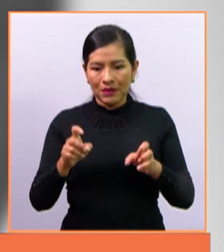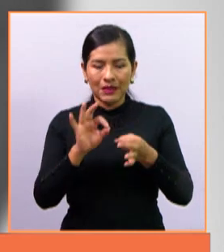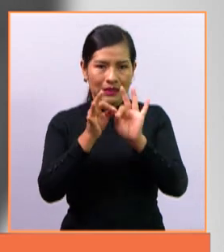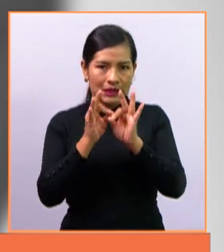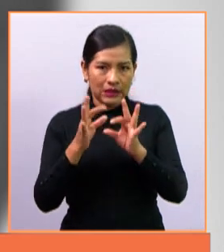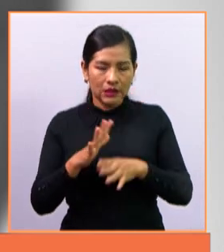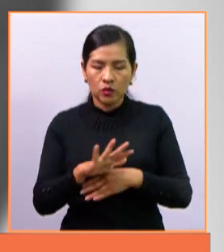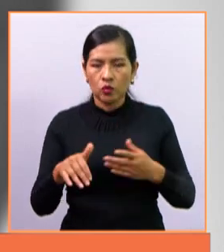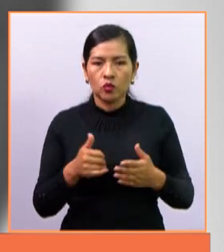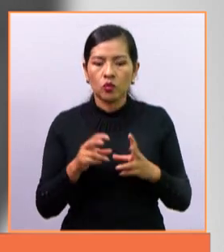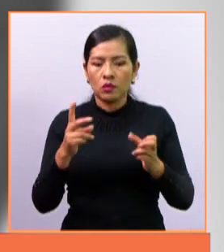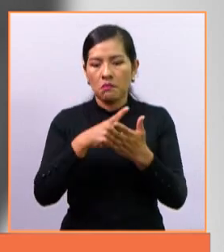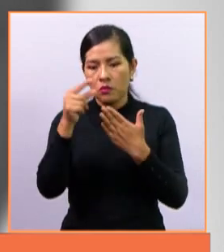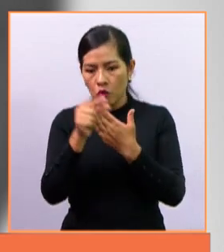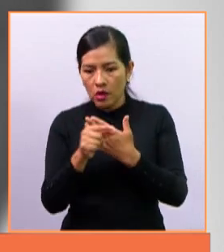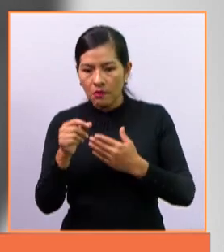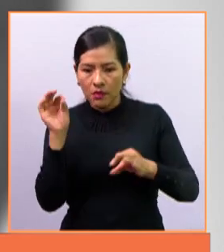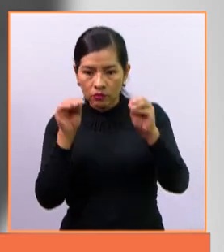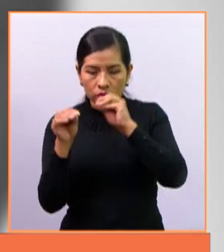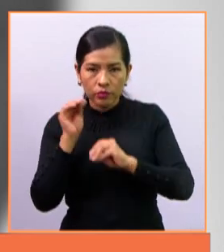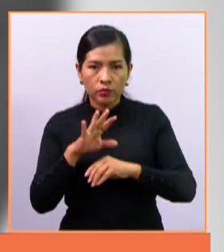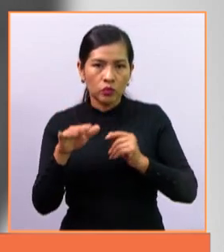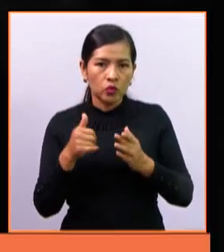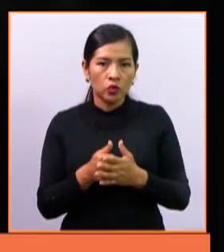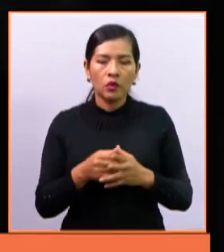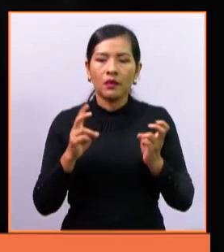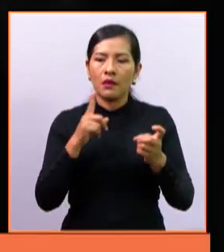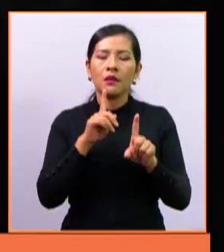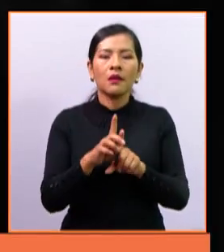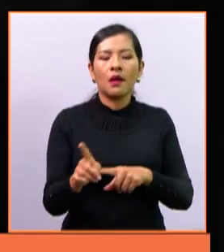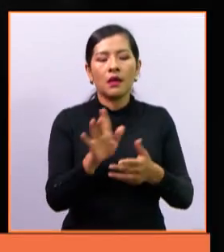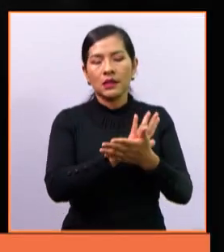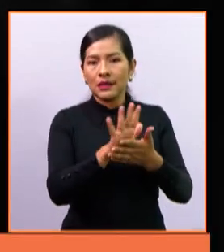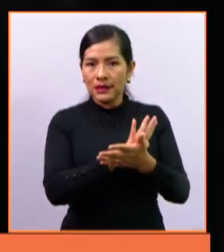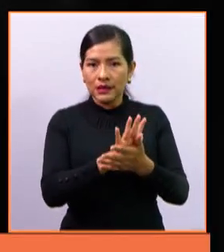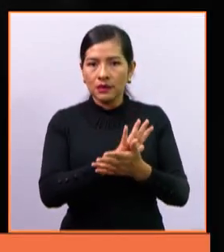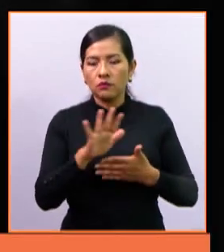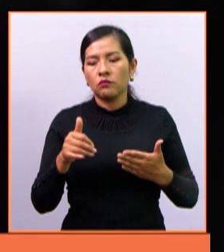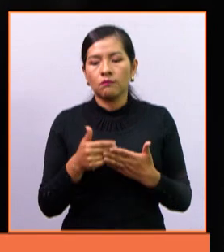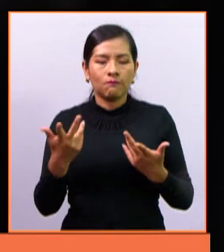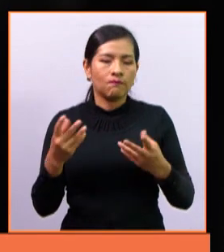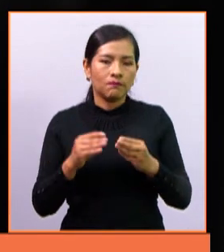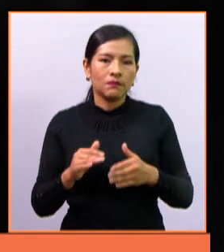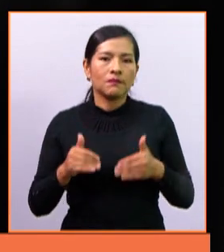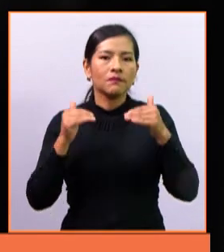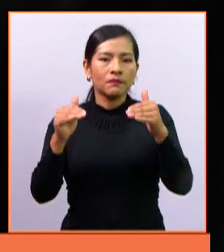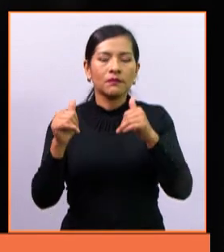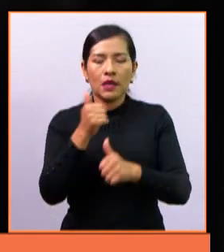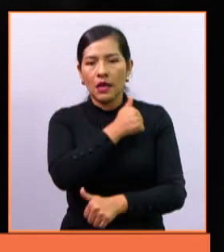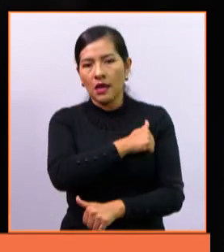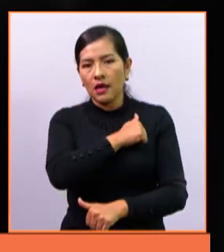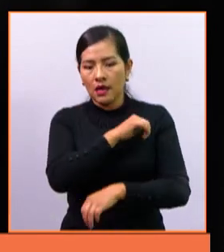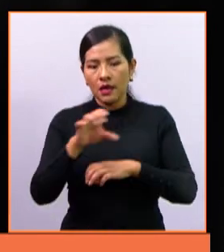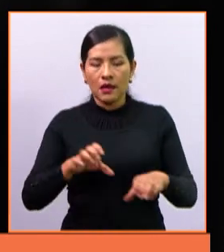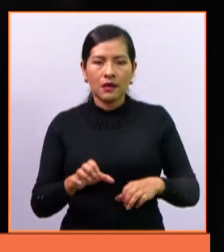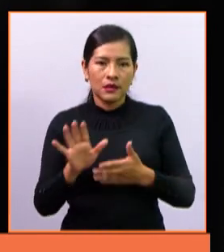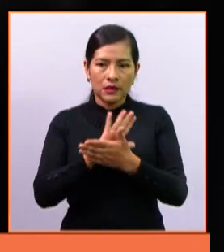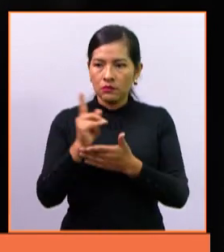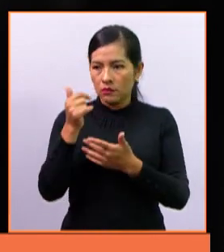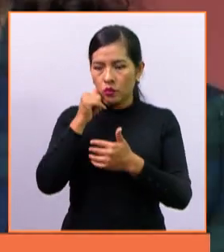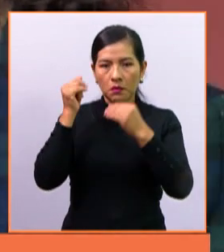de cine. Uh-huh. Así que ella ha diseñado el programa de cine. Ahora es la directora de carrera de cine y es profesora